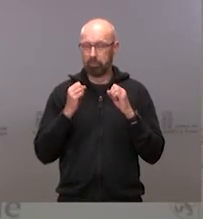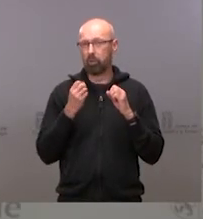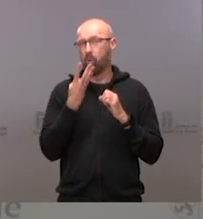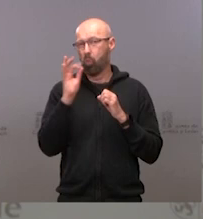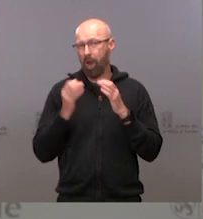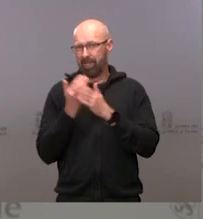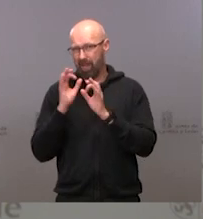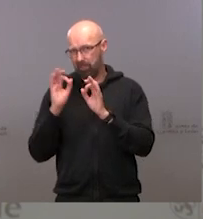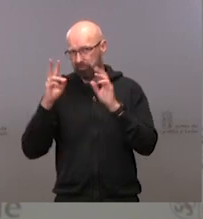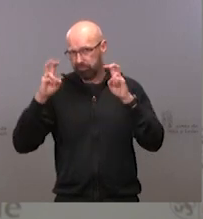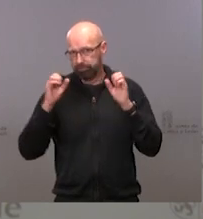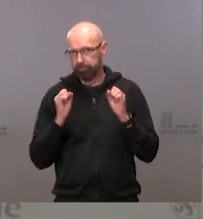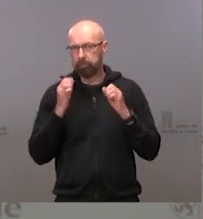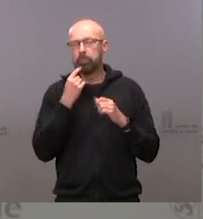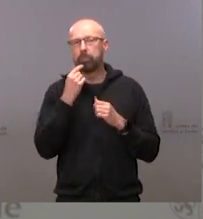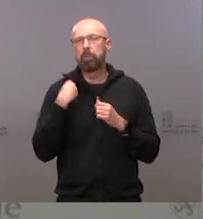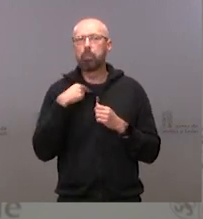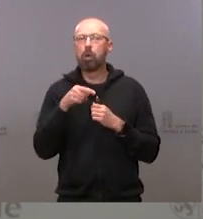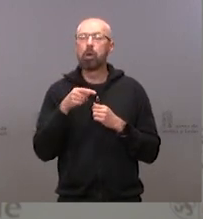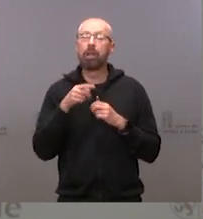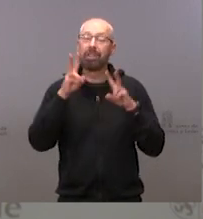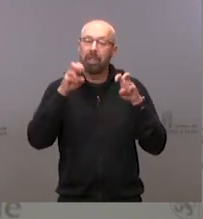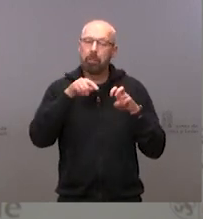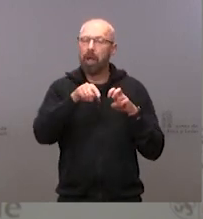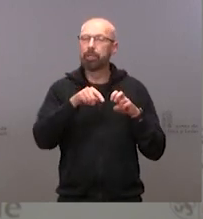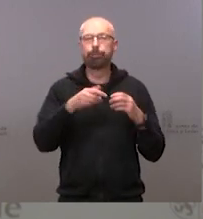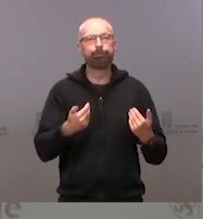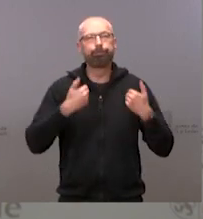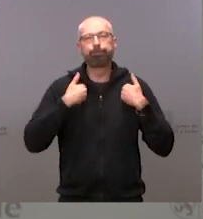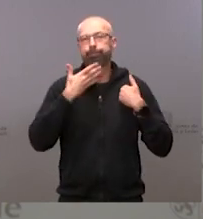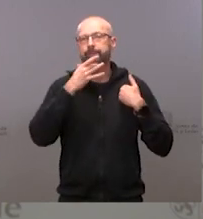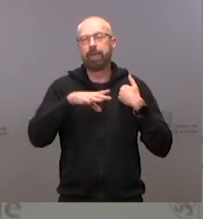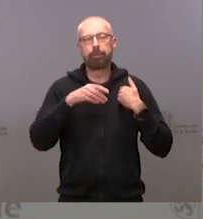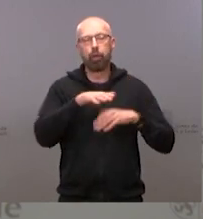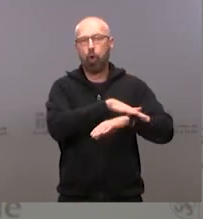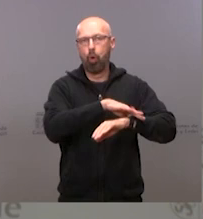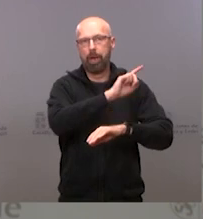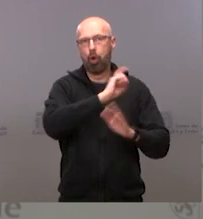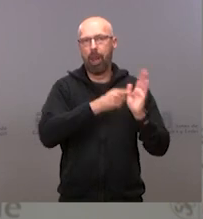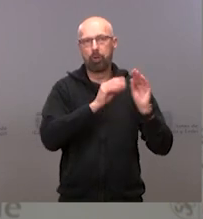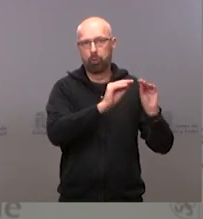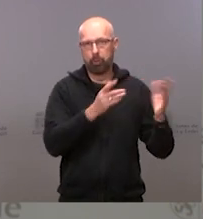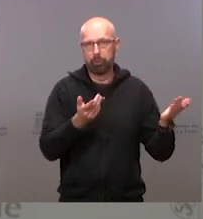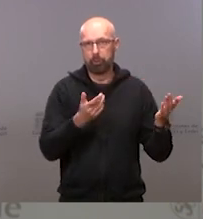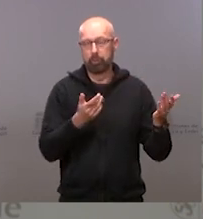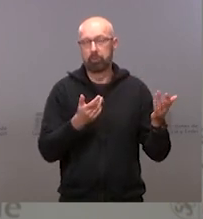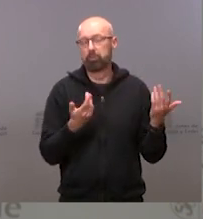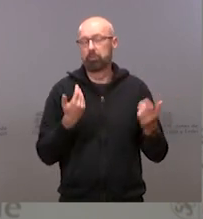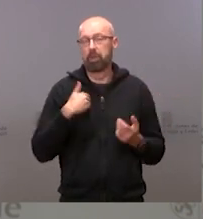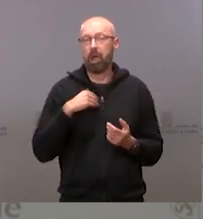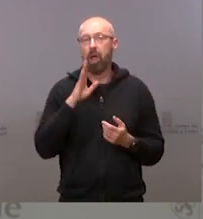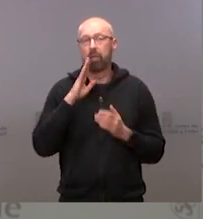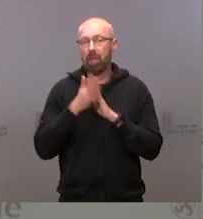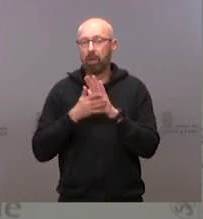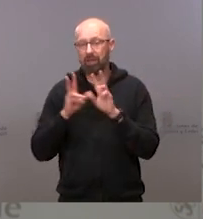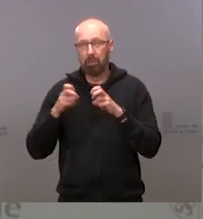le corresponde a la legislación estatal como hablaba antes por ejemplo de las